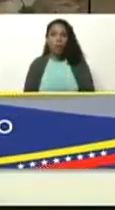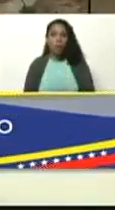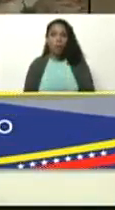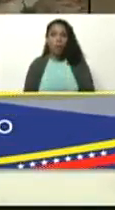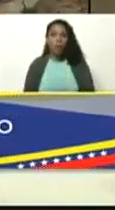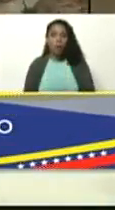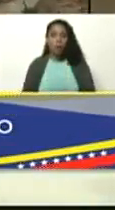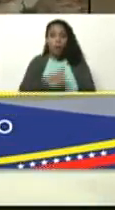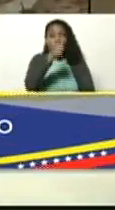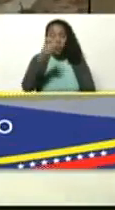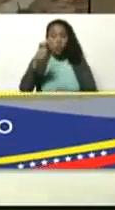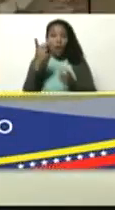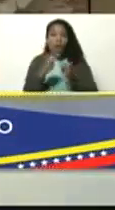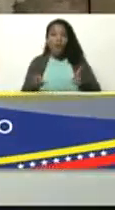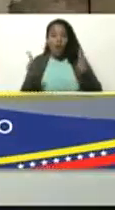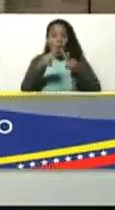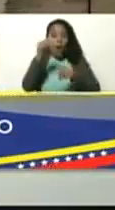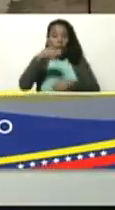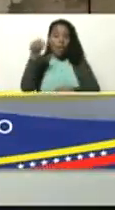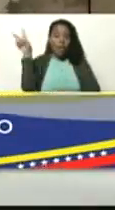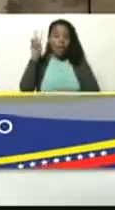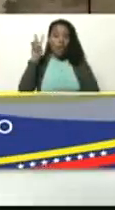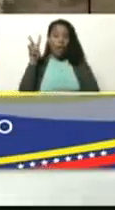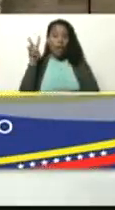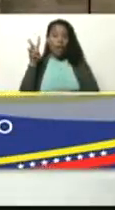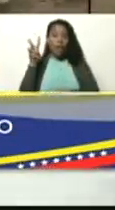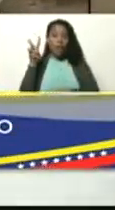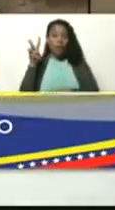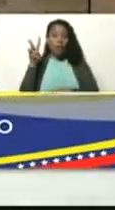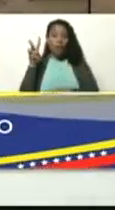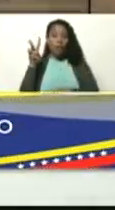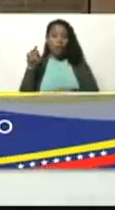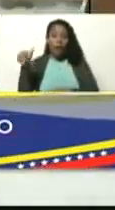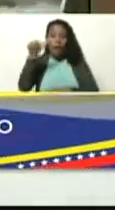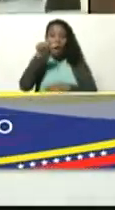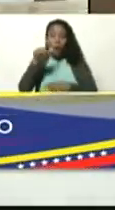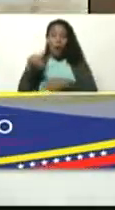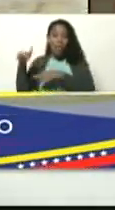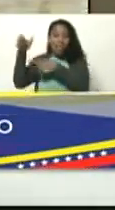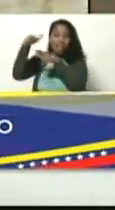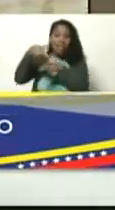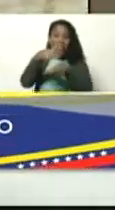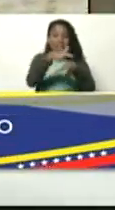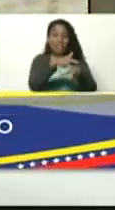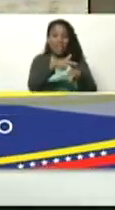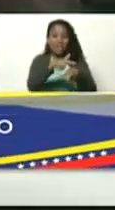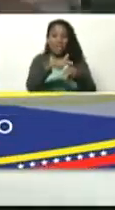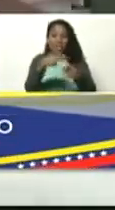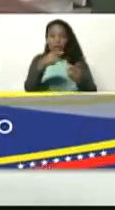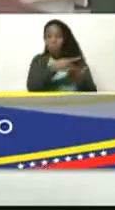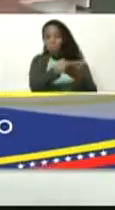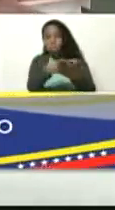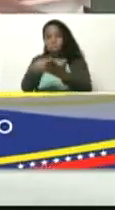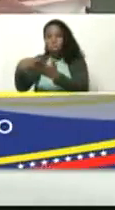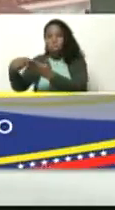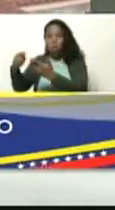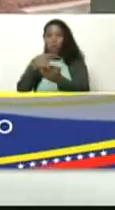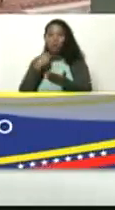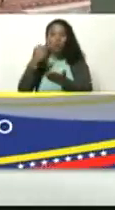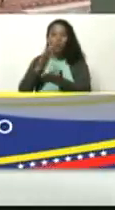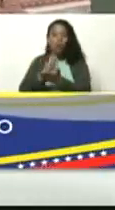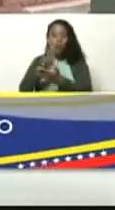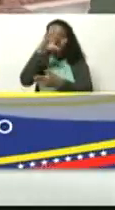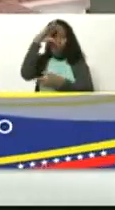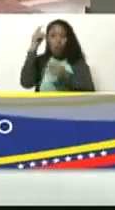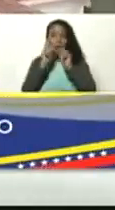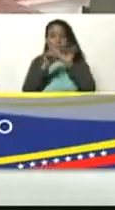gente valiosa de Venezuela, pues, que se la llevó el alud, el barro. Que Dios los bendiga y los tenga en su